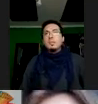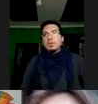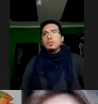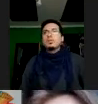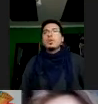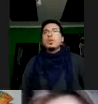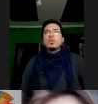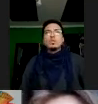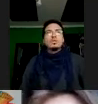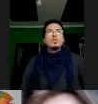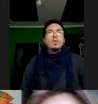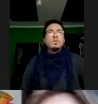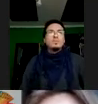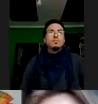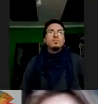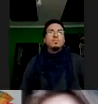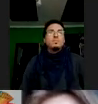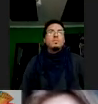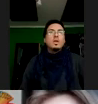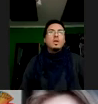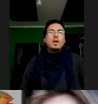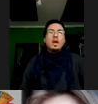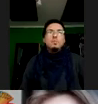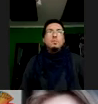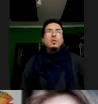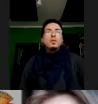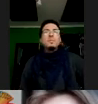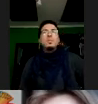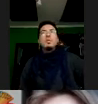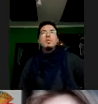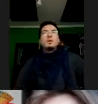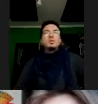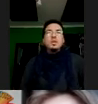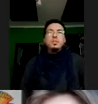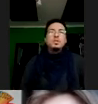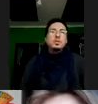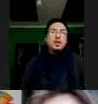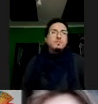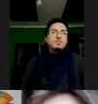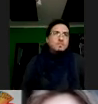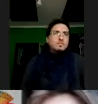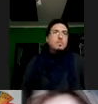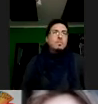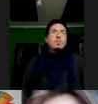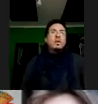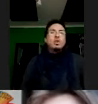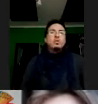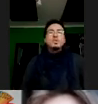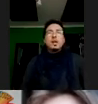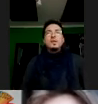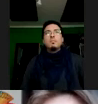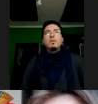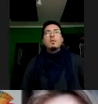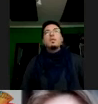y elementos constructivos. Aquí hay un pequeño ejemplo en formato tridimensional de cómo